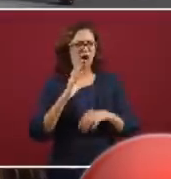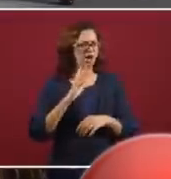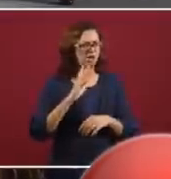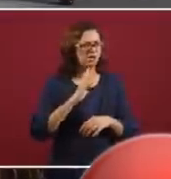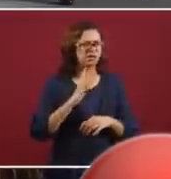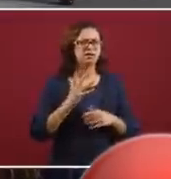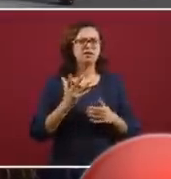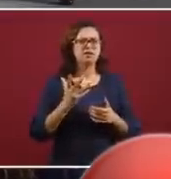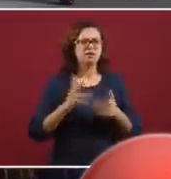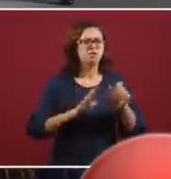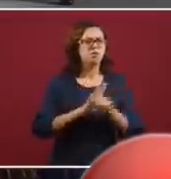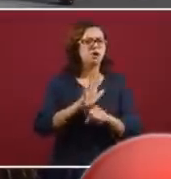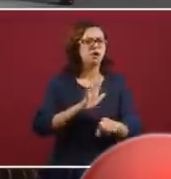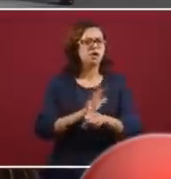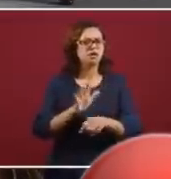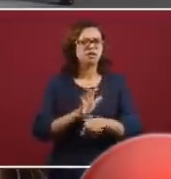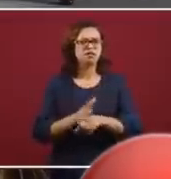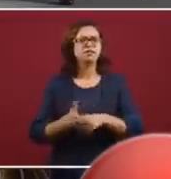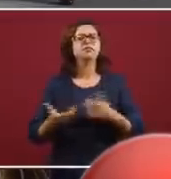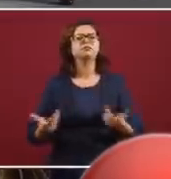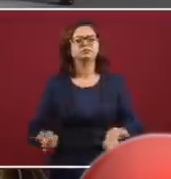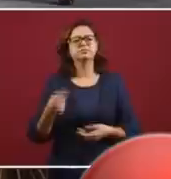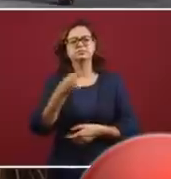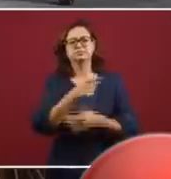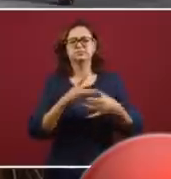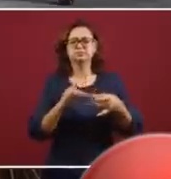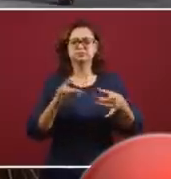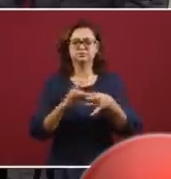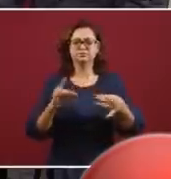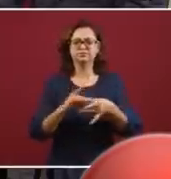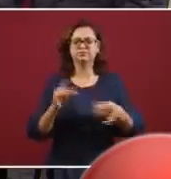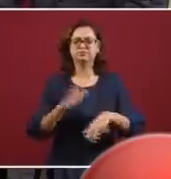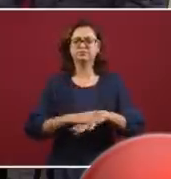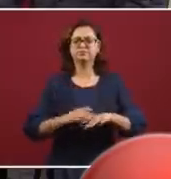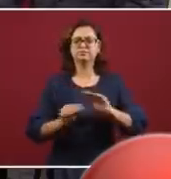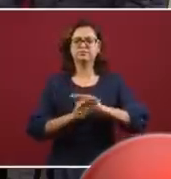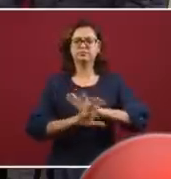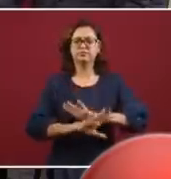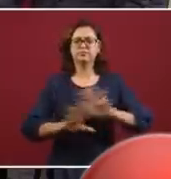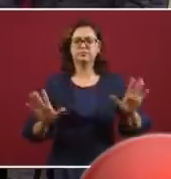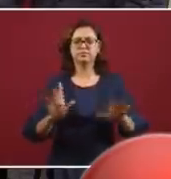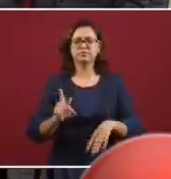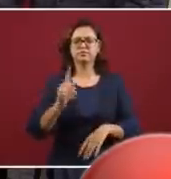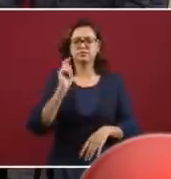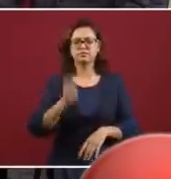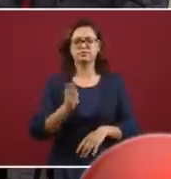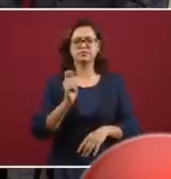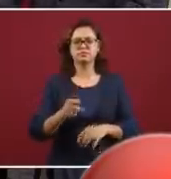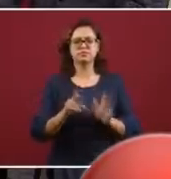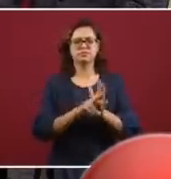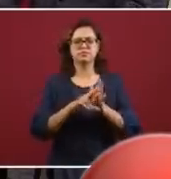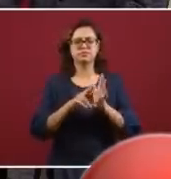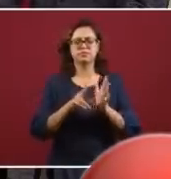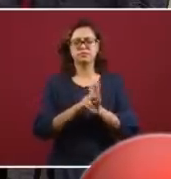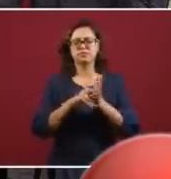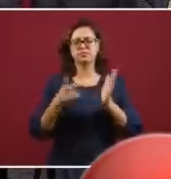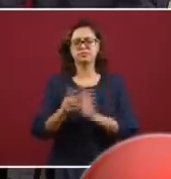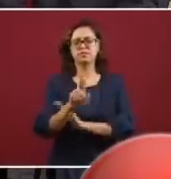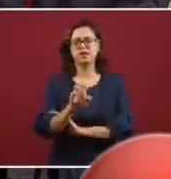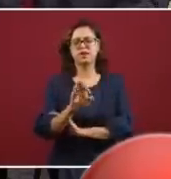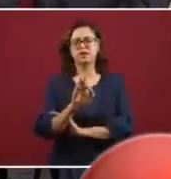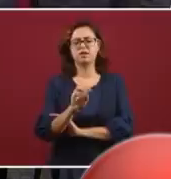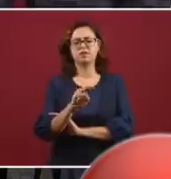Entonces te pido por favor que expliques lo de la nota del Reforma.